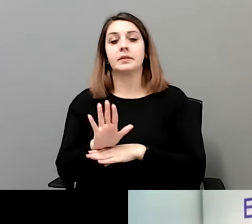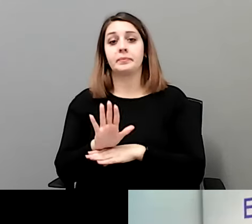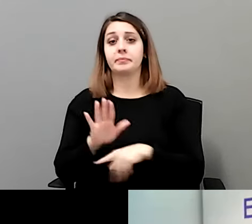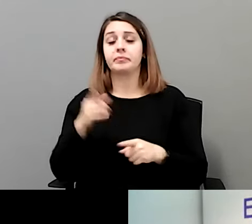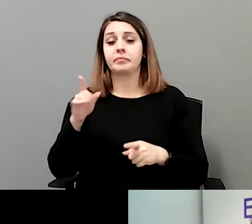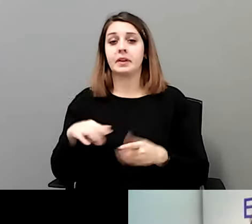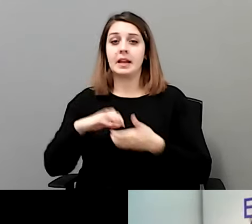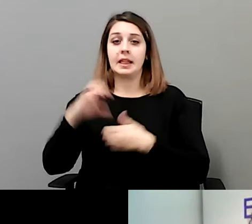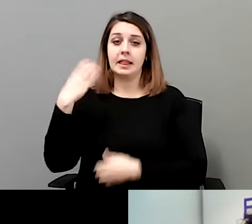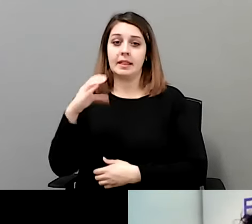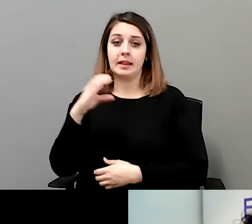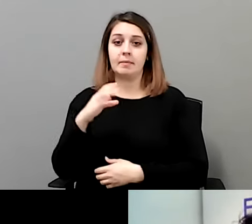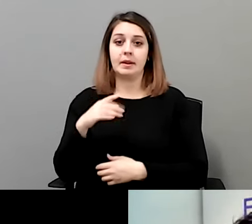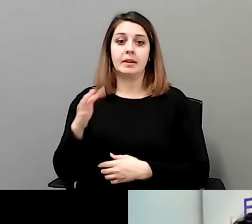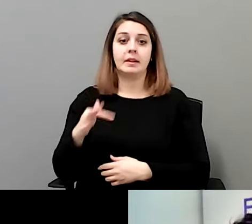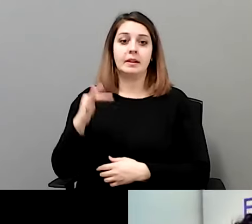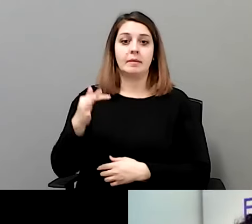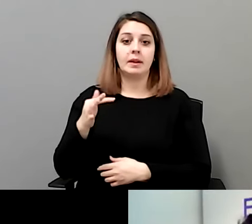Participación de Fundación CERMI Mujeres.